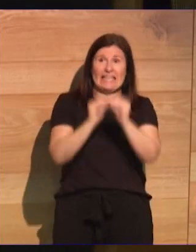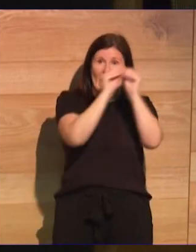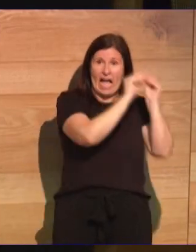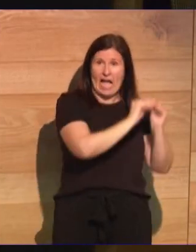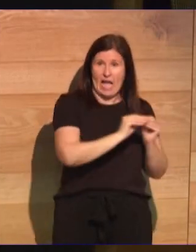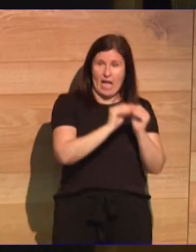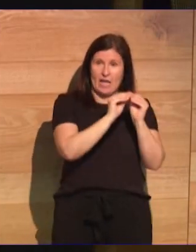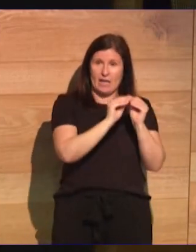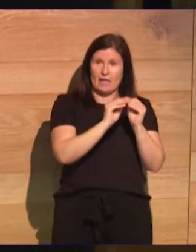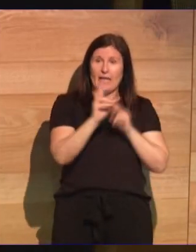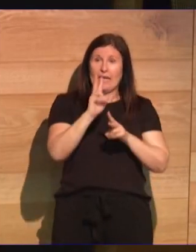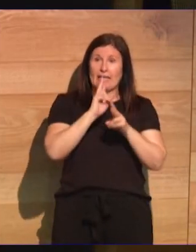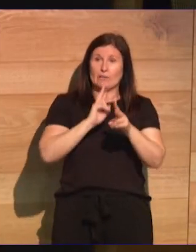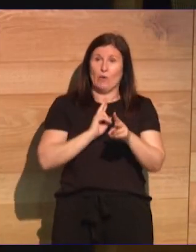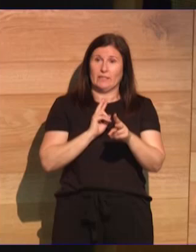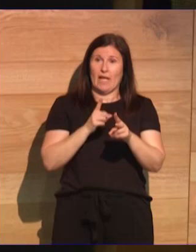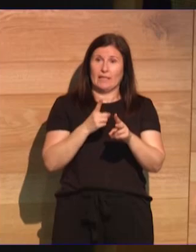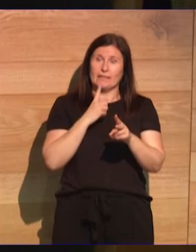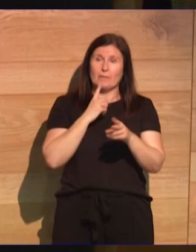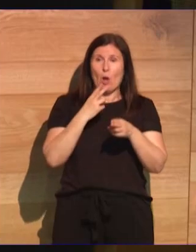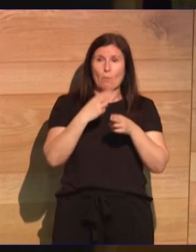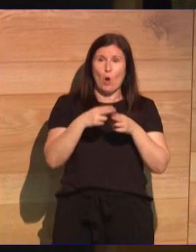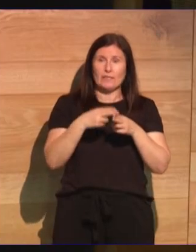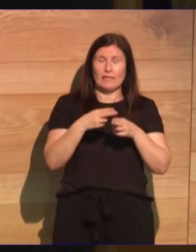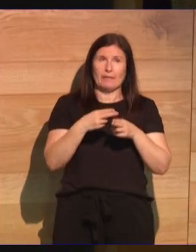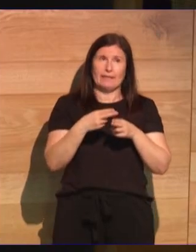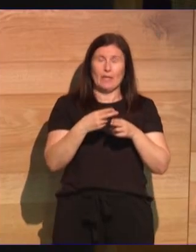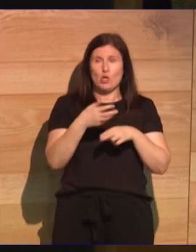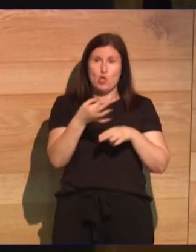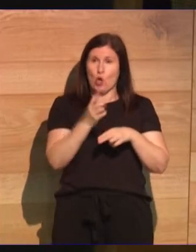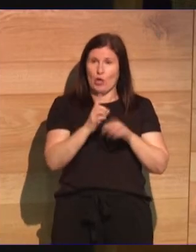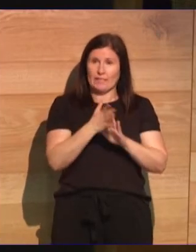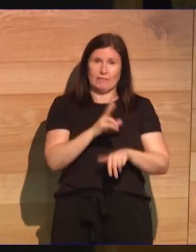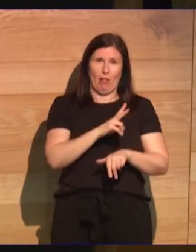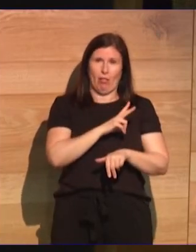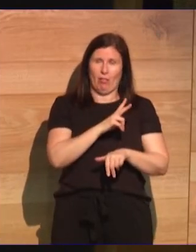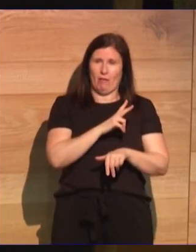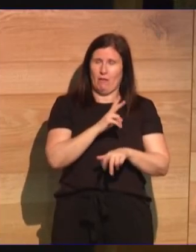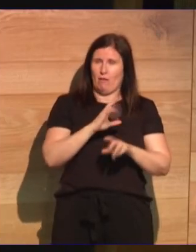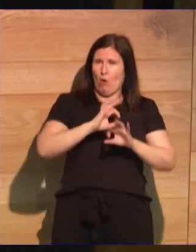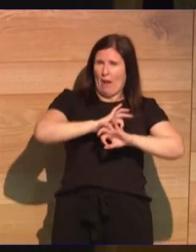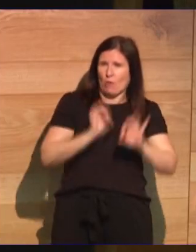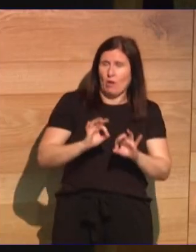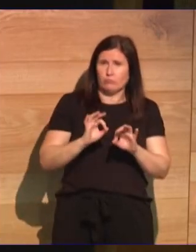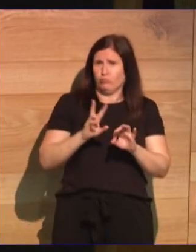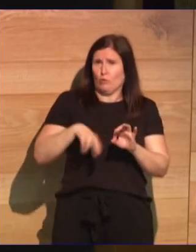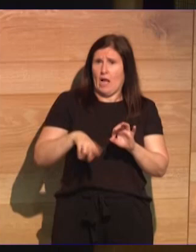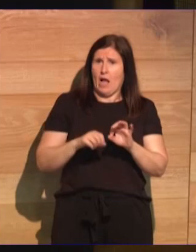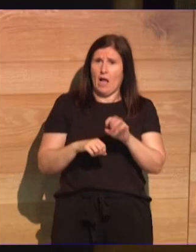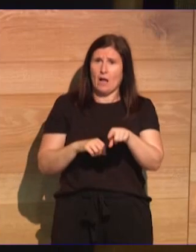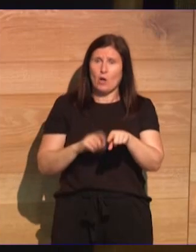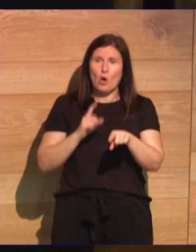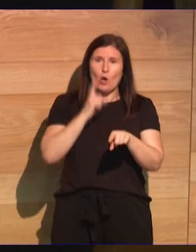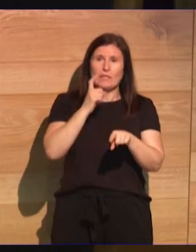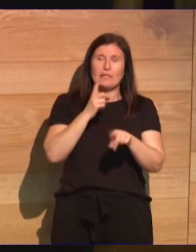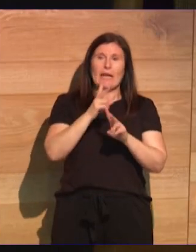a dar respuestas que sean políticamente incorrectas. Nunca va a pensar o a intentar arriesgar en las